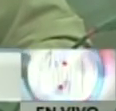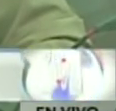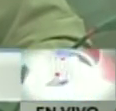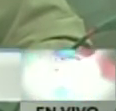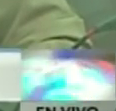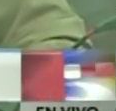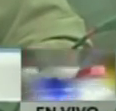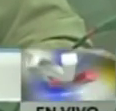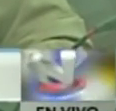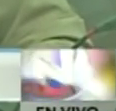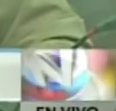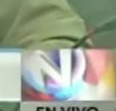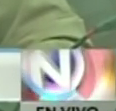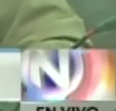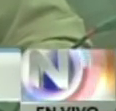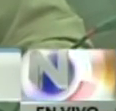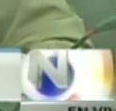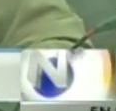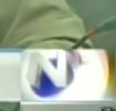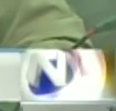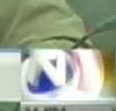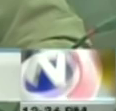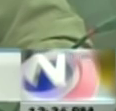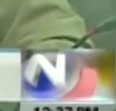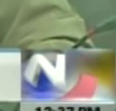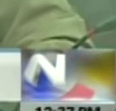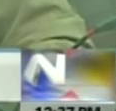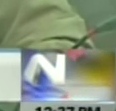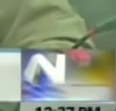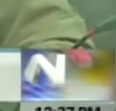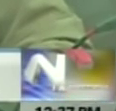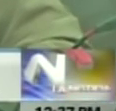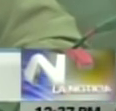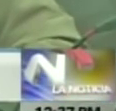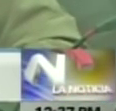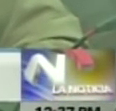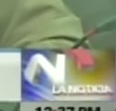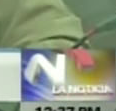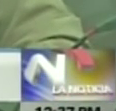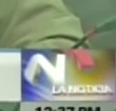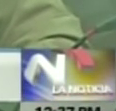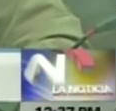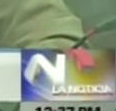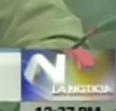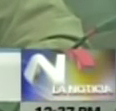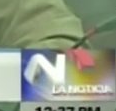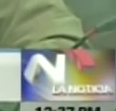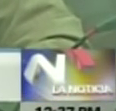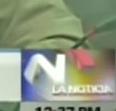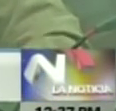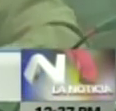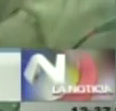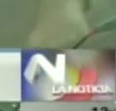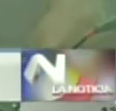juventud, con la cultura, con las ferias internacionales. Está llegando tarde Ernesto Villegas